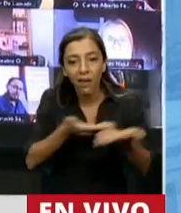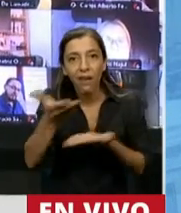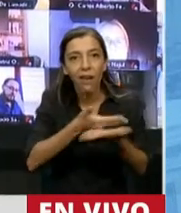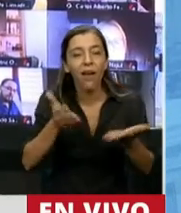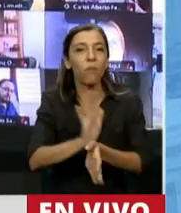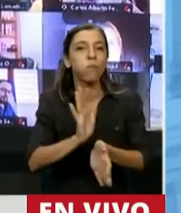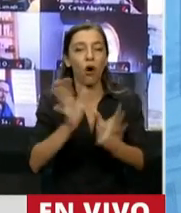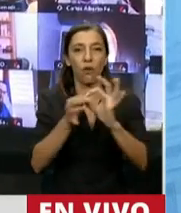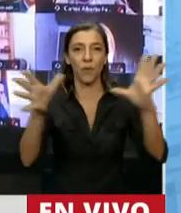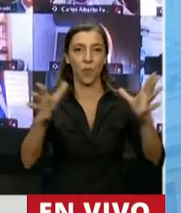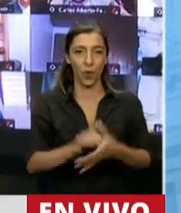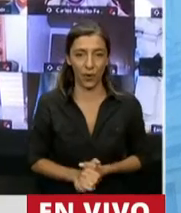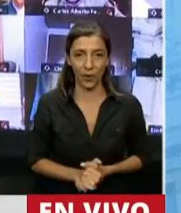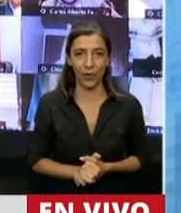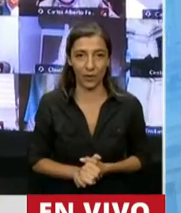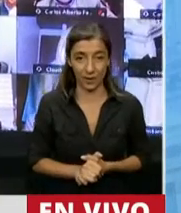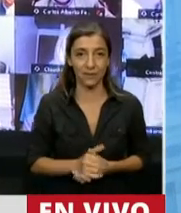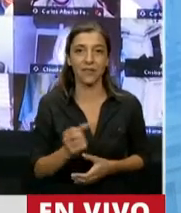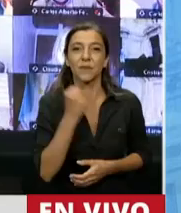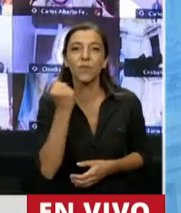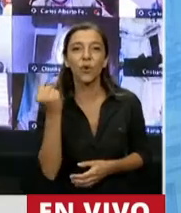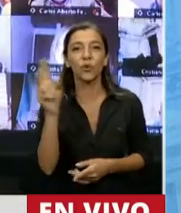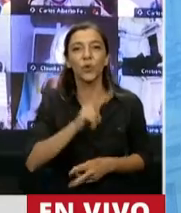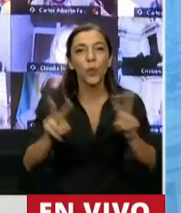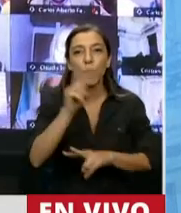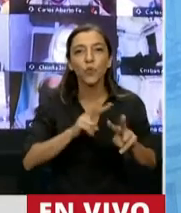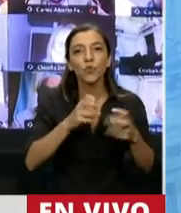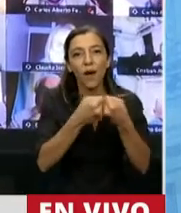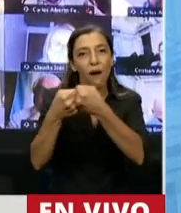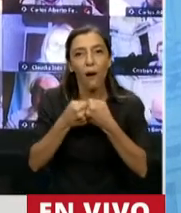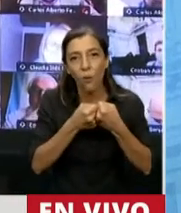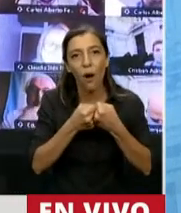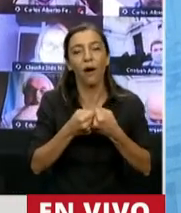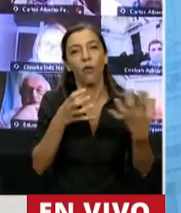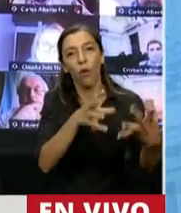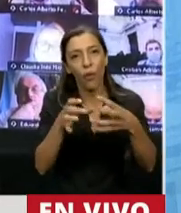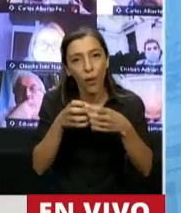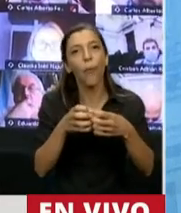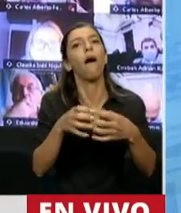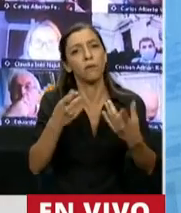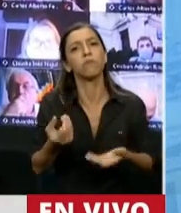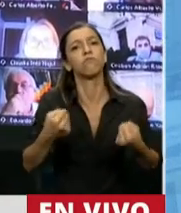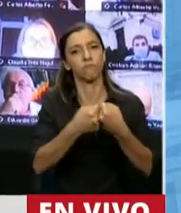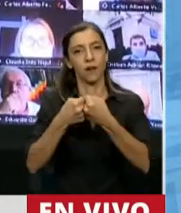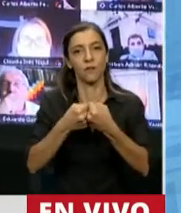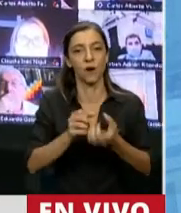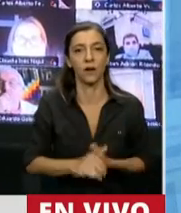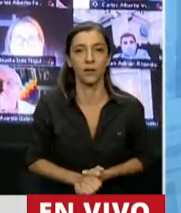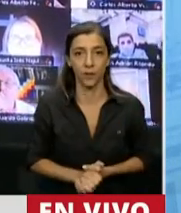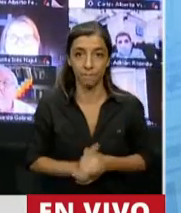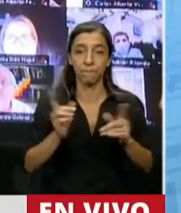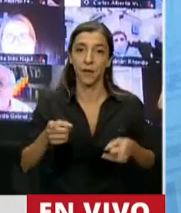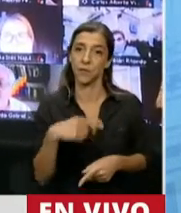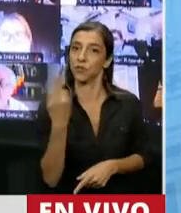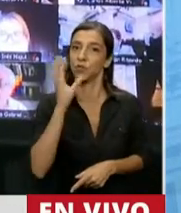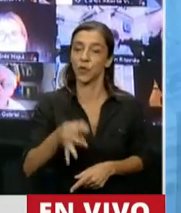forma de zanjar la diferencia no debatiendo y también quiero hacer mención que en esta situación hemos visto la peor